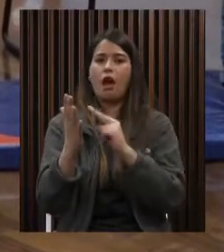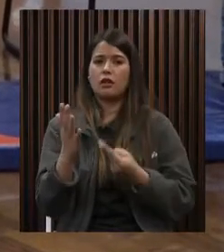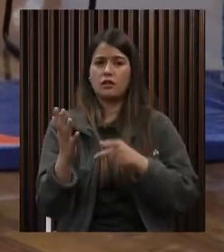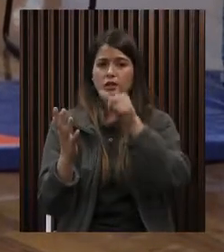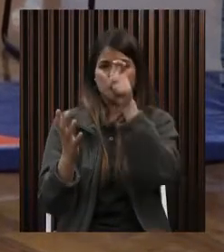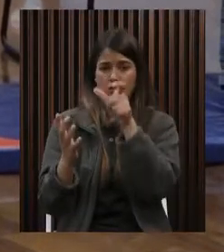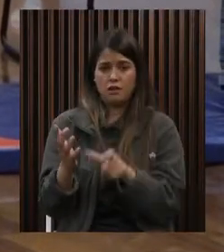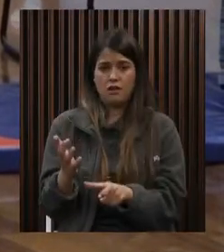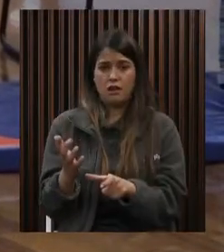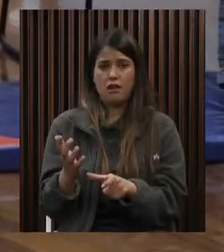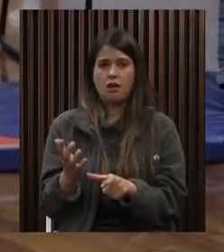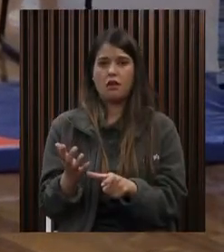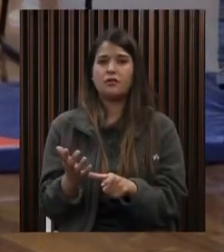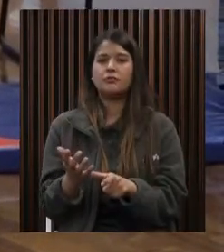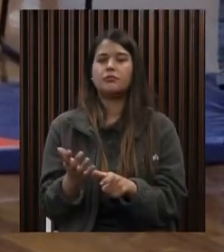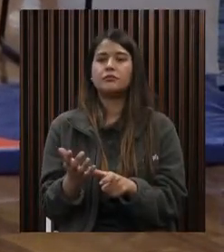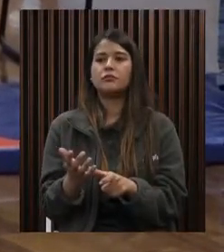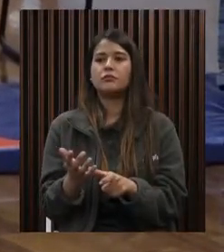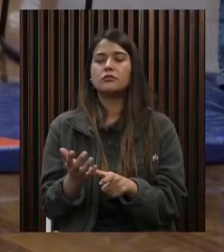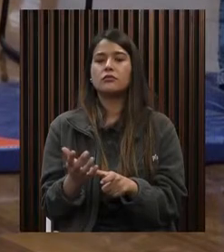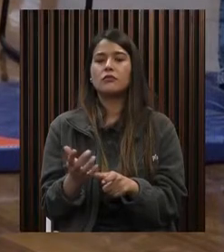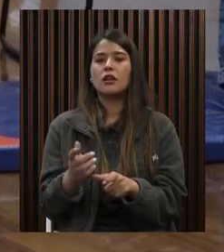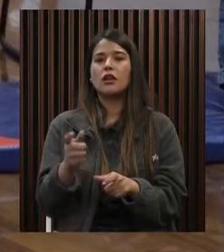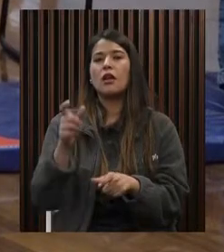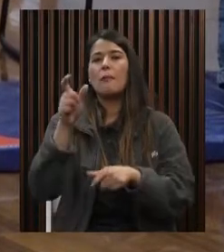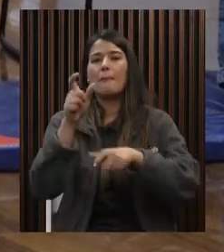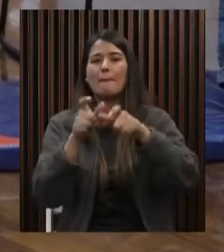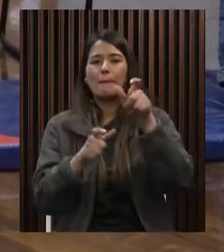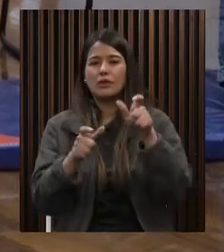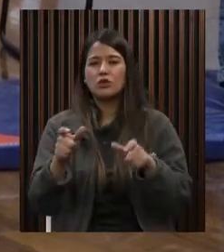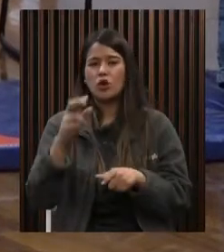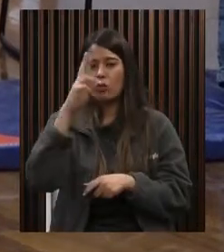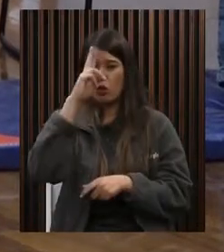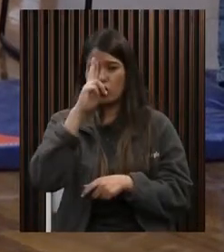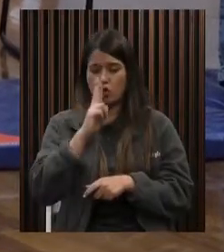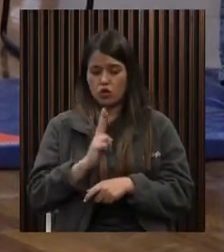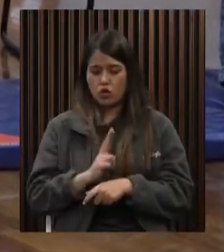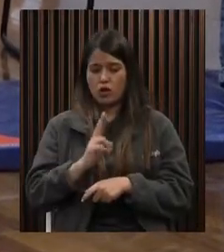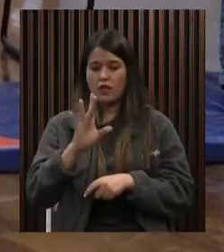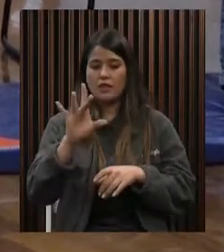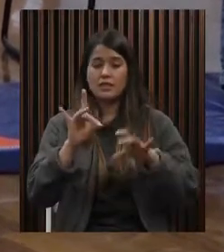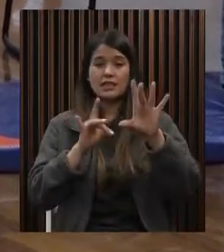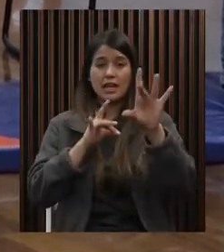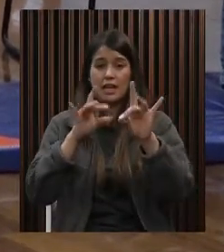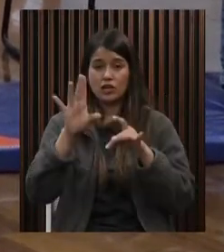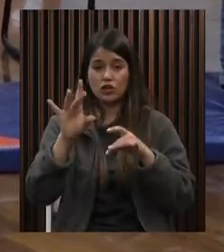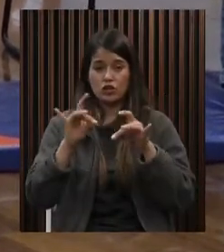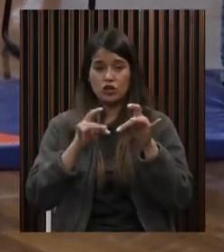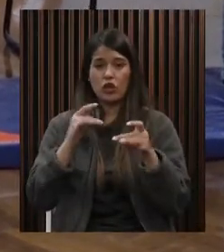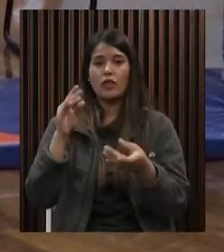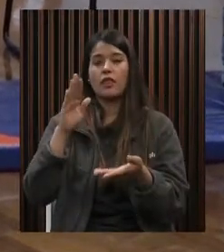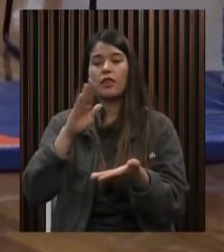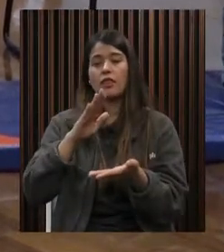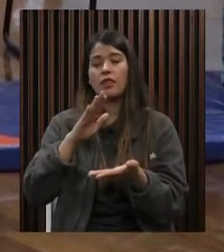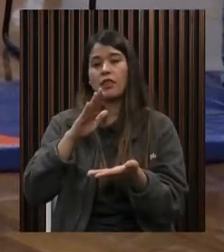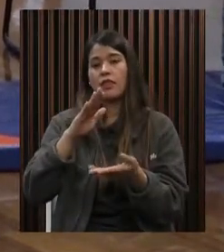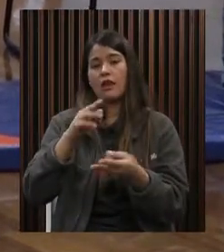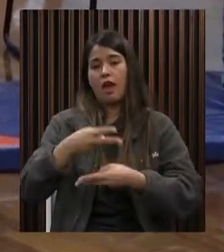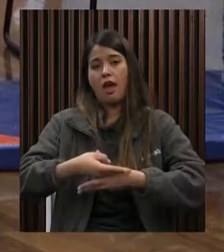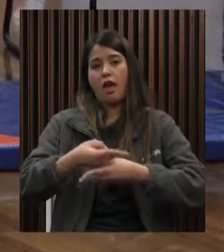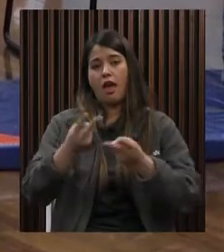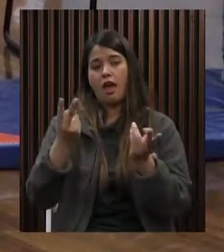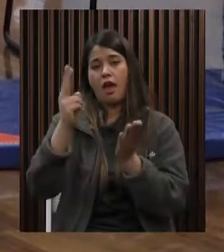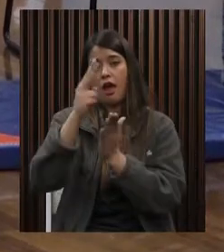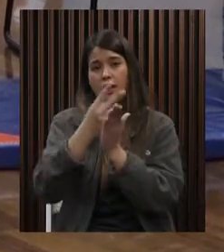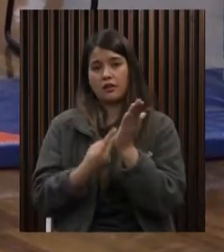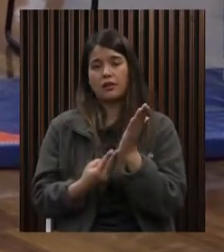que quienes estaban o estamos en roles curatoriales tenemos que también ser capaces de darles